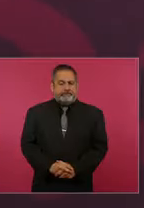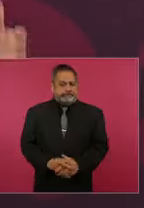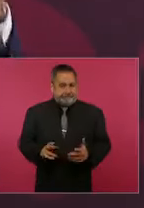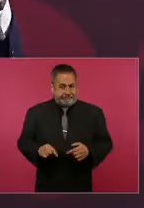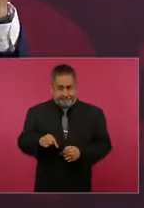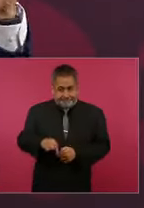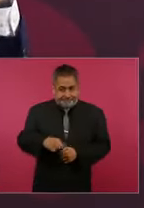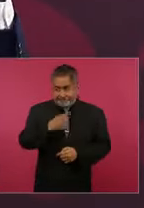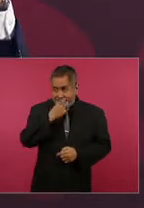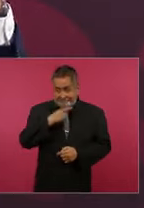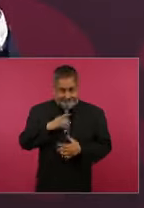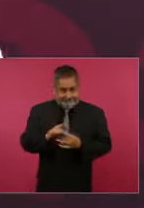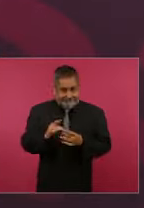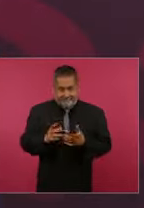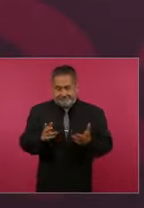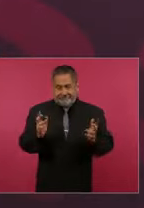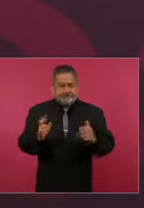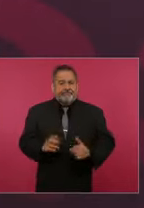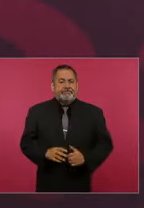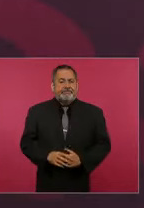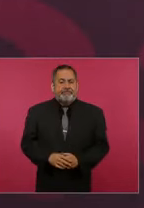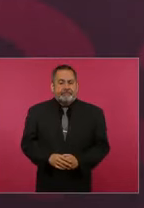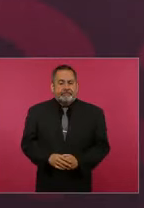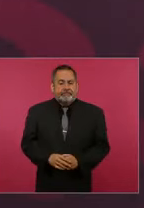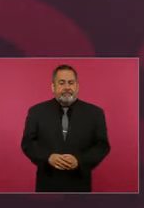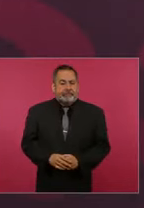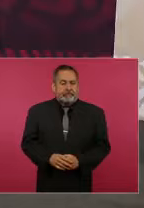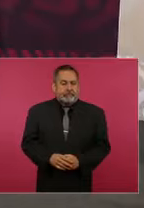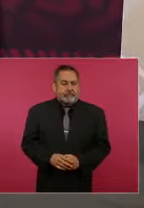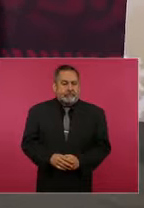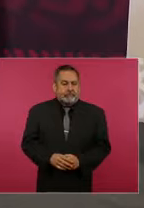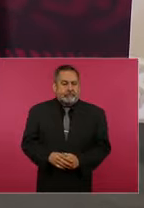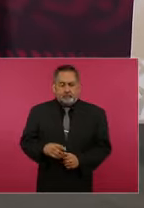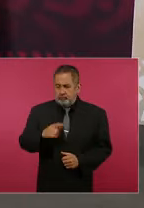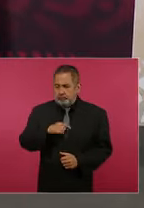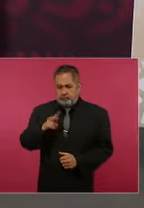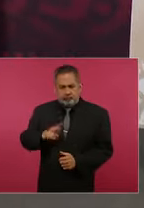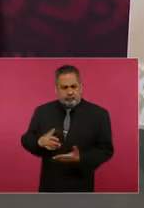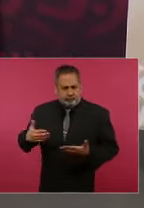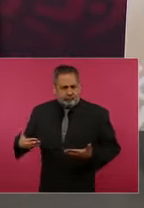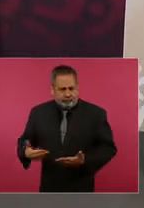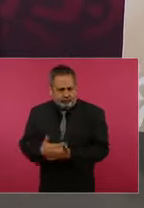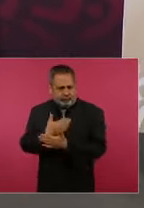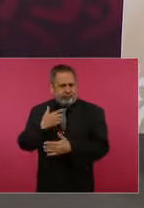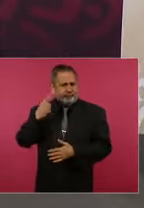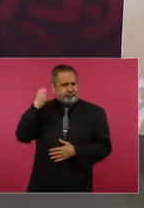a pesar de haber nacido con mucho orgullo en Tabasco,